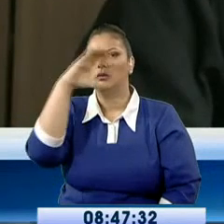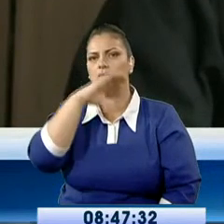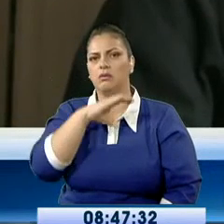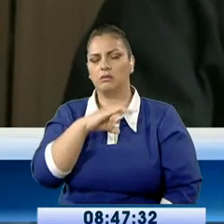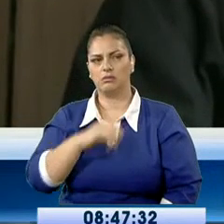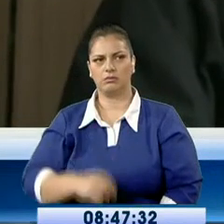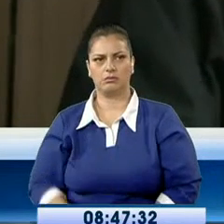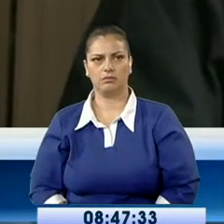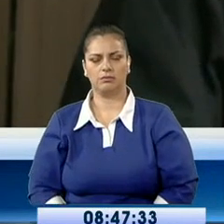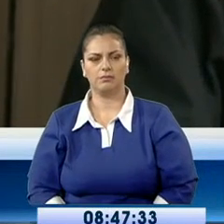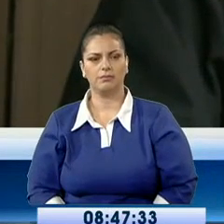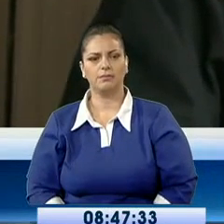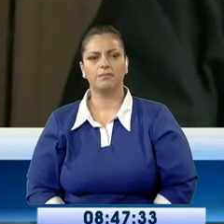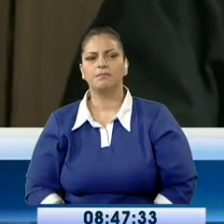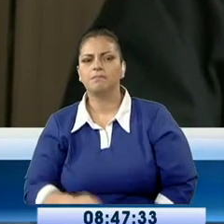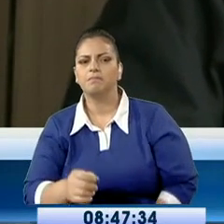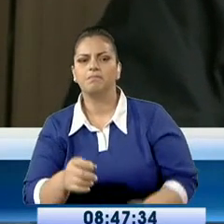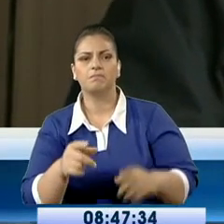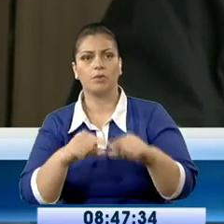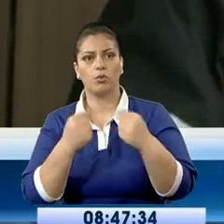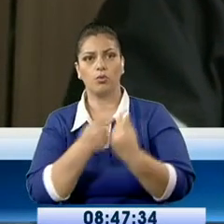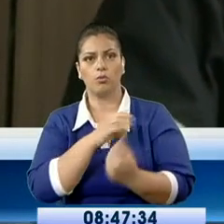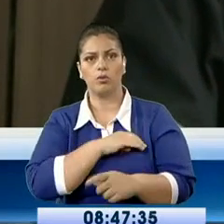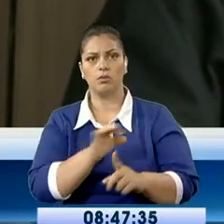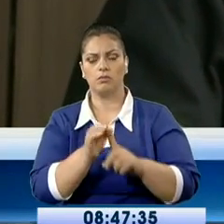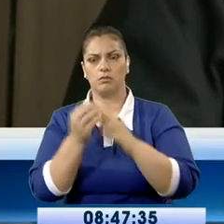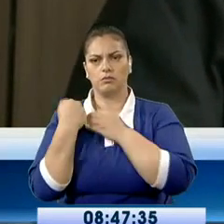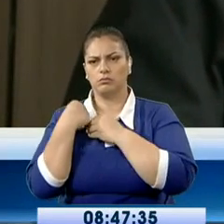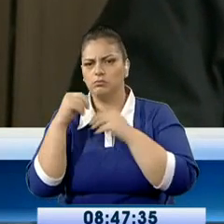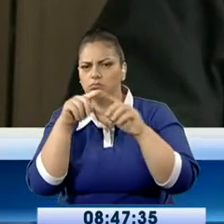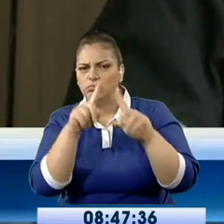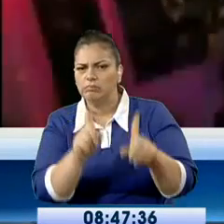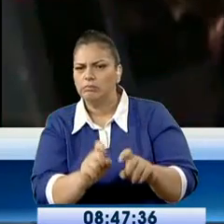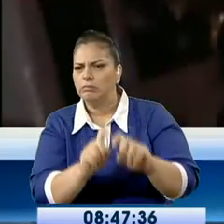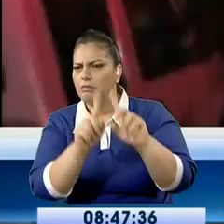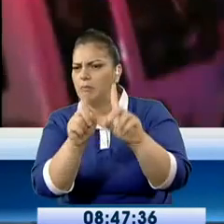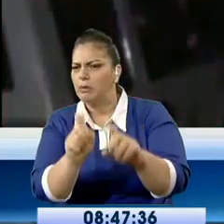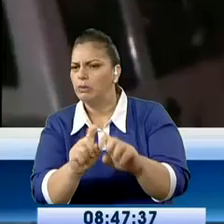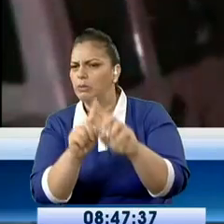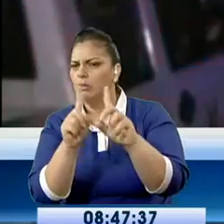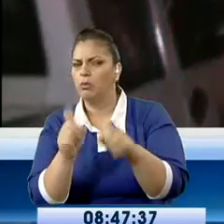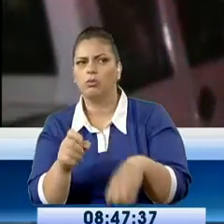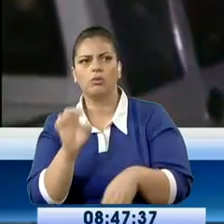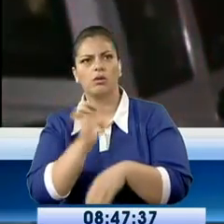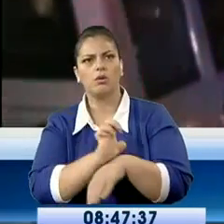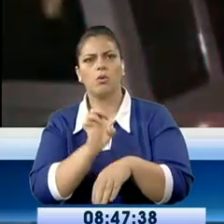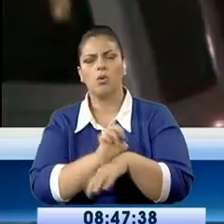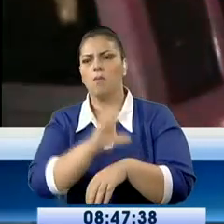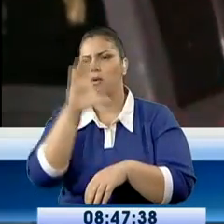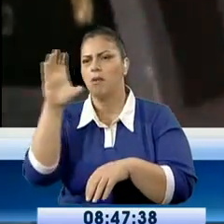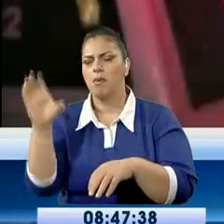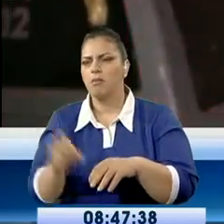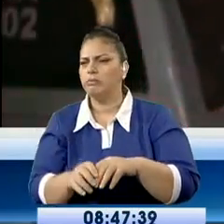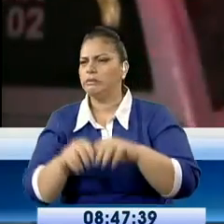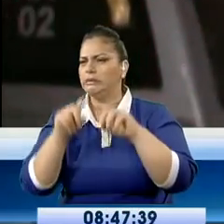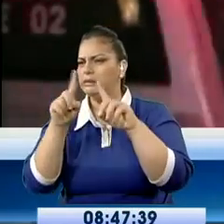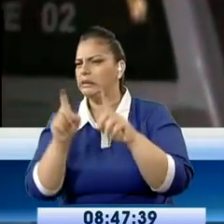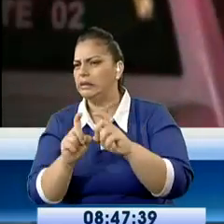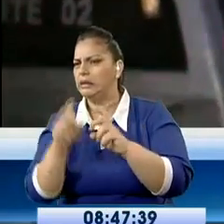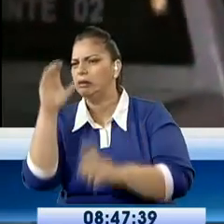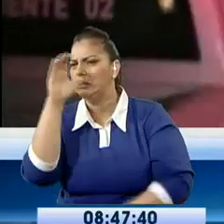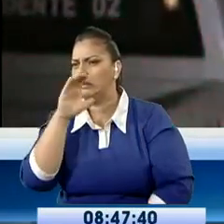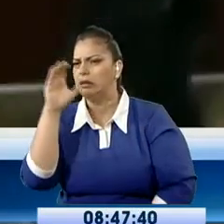informaciones obtenidas a través de acciones de inteligencia desplegadas en diferentes ciudades del país. El crimen en el que presuntamente está implicado sucedió en marzo